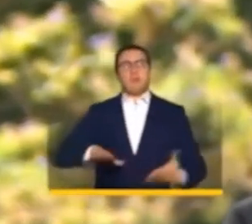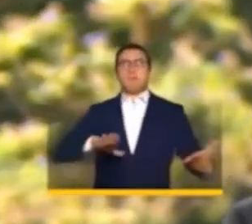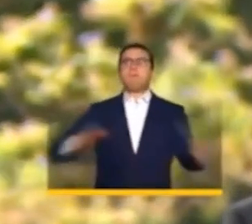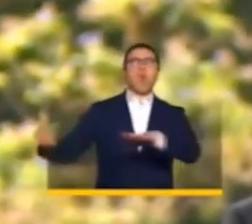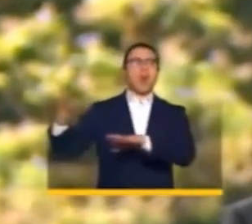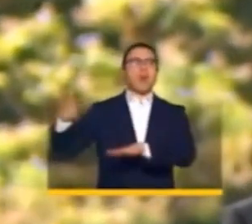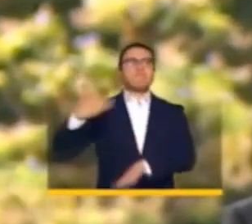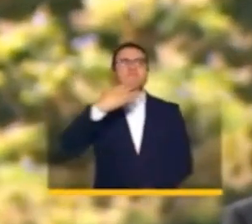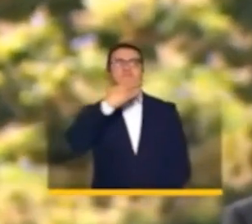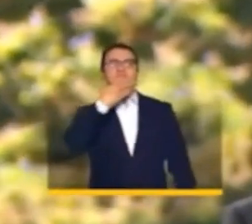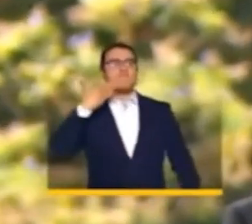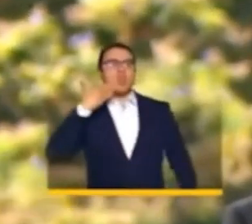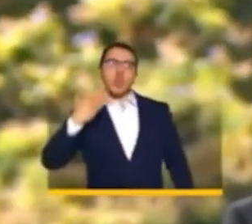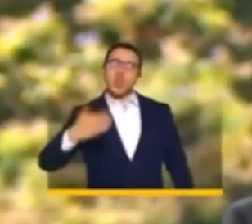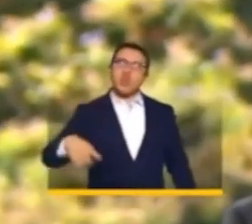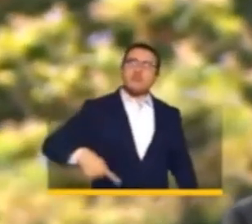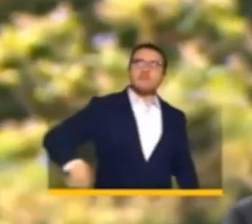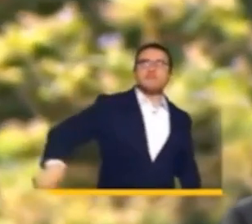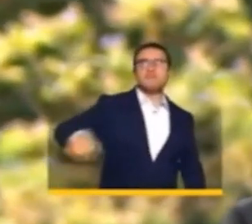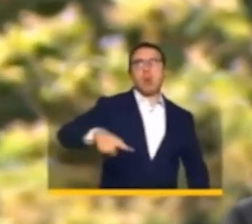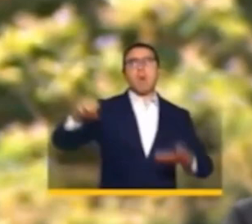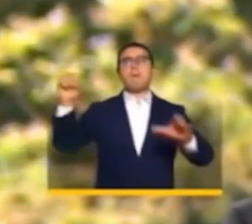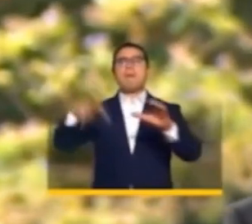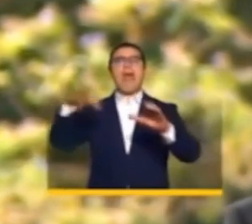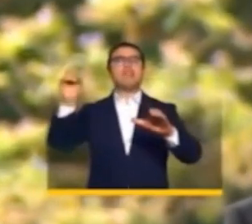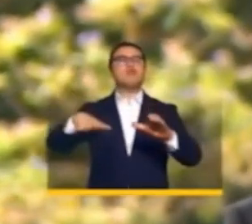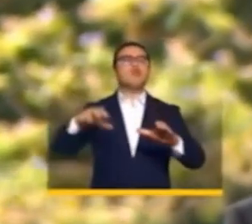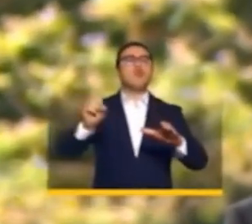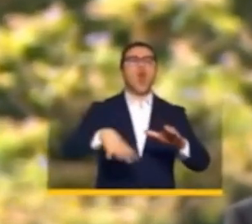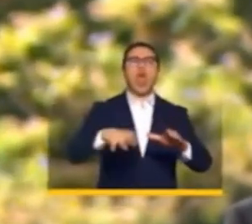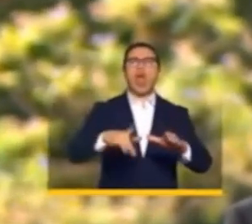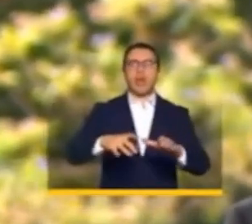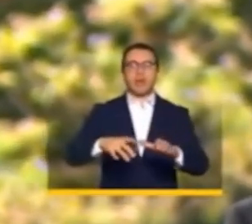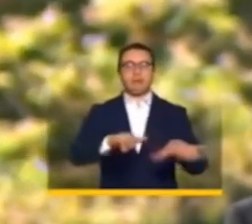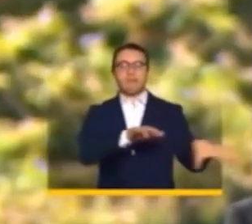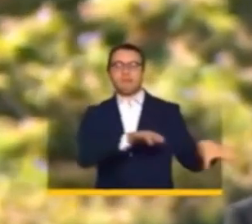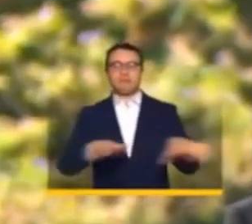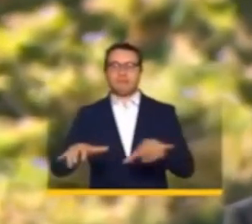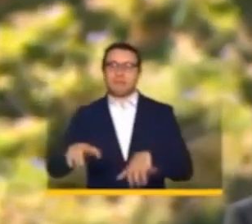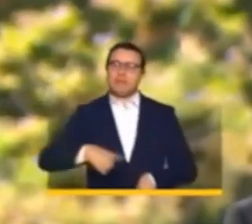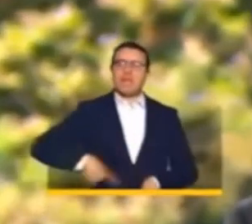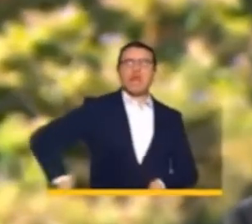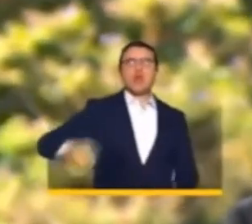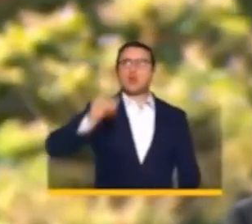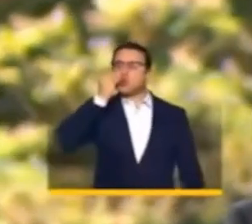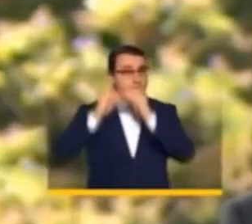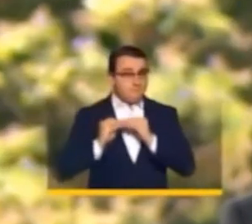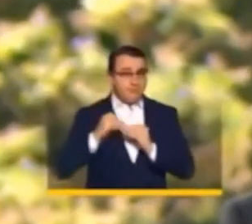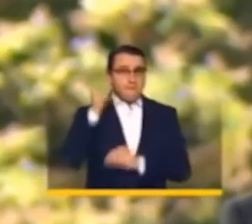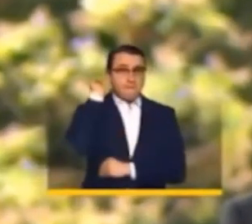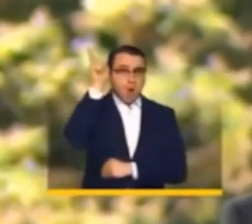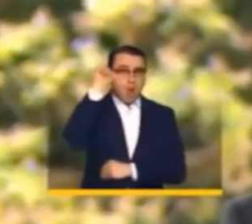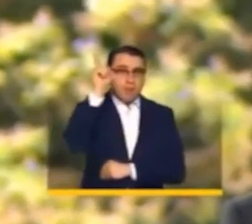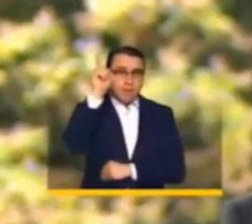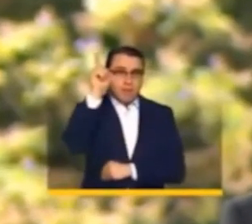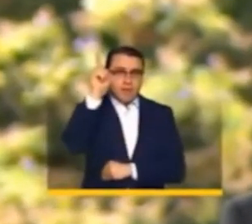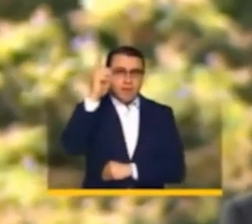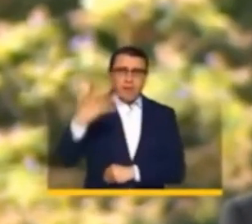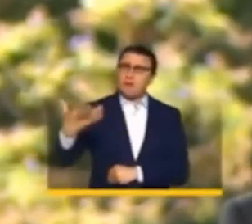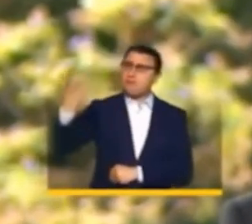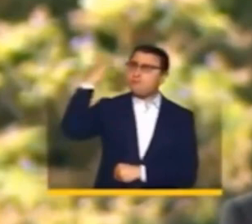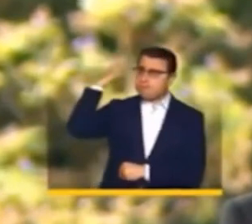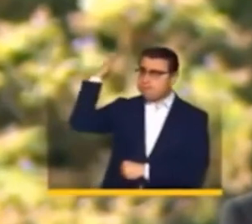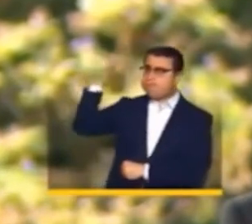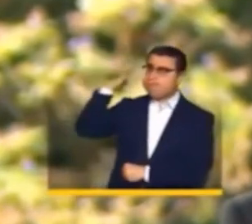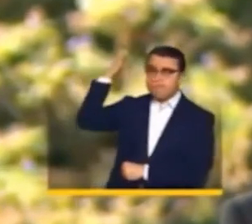morir, ser tratados como basura, ser tratados como desechables. No lo vivió